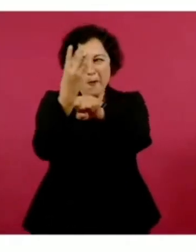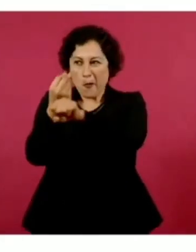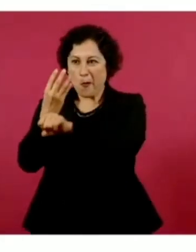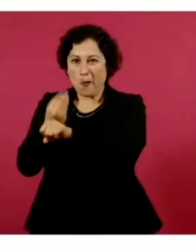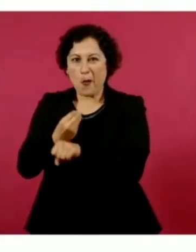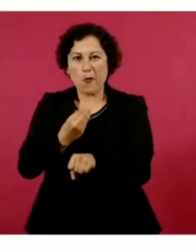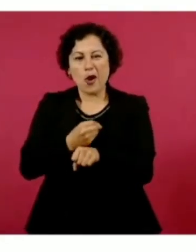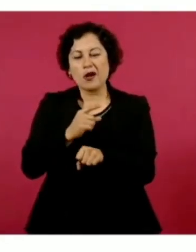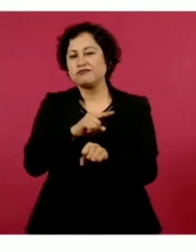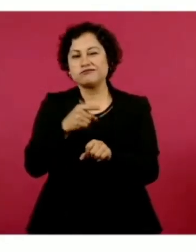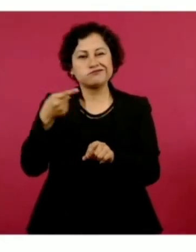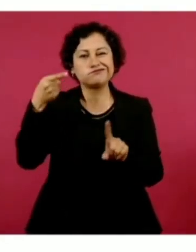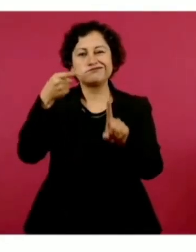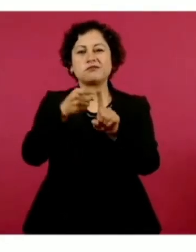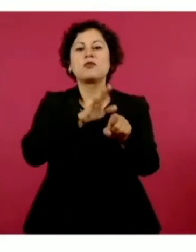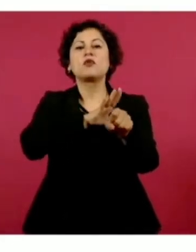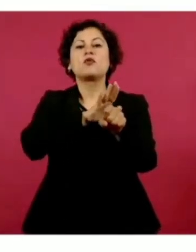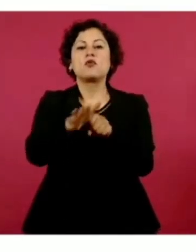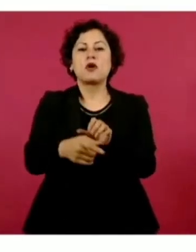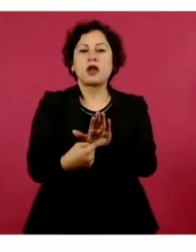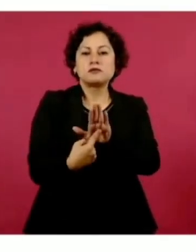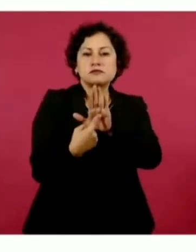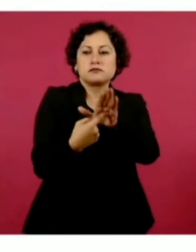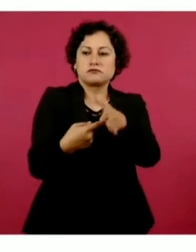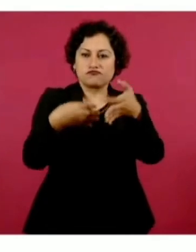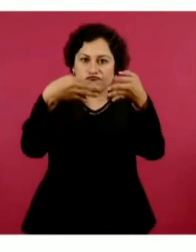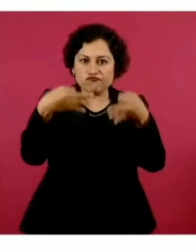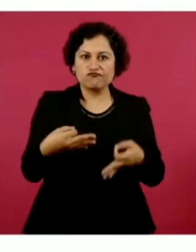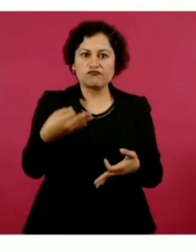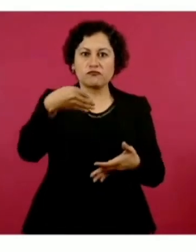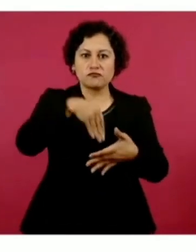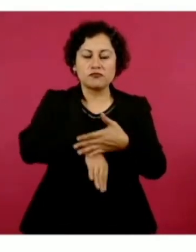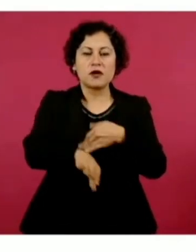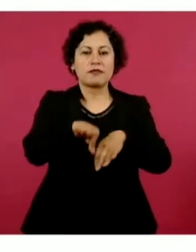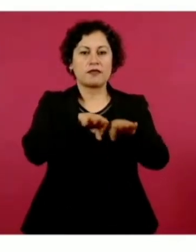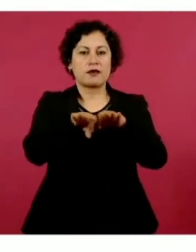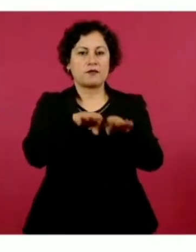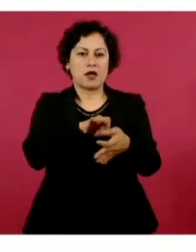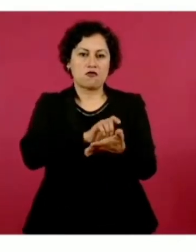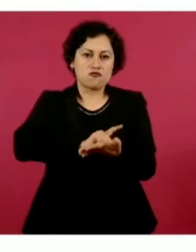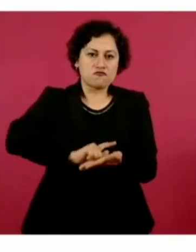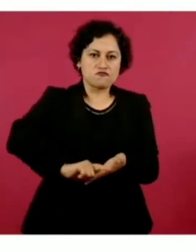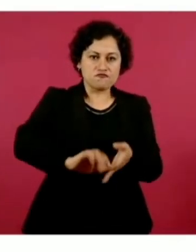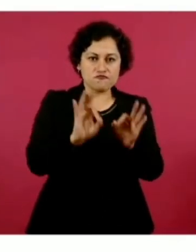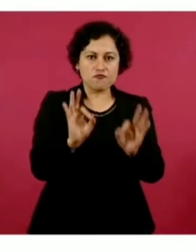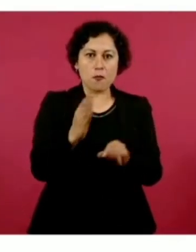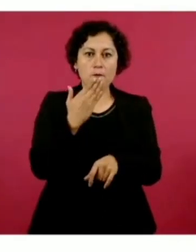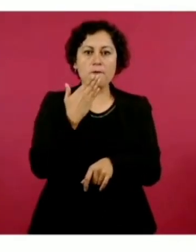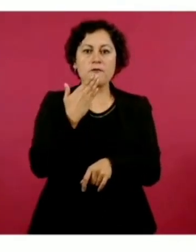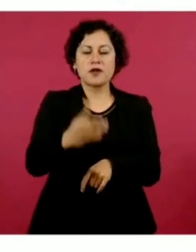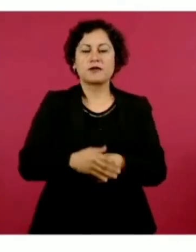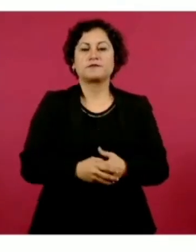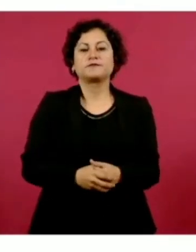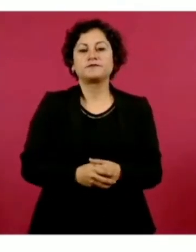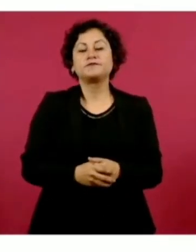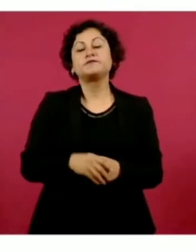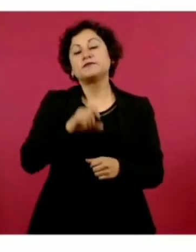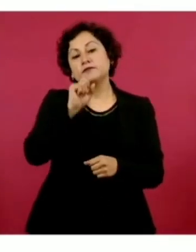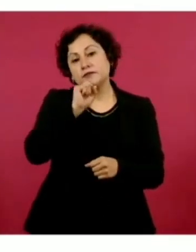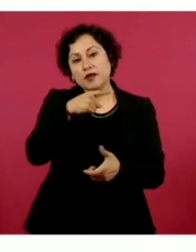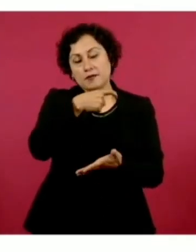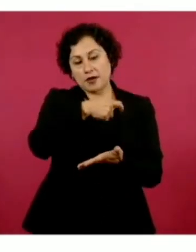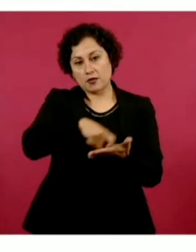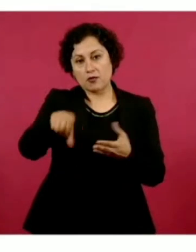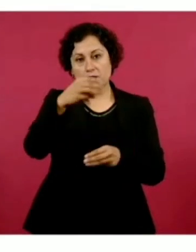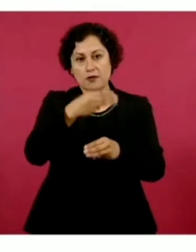dignificar la atención médica y dignificar los centros de trabajo de estas 92,000 personas. Y en la compra de equipamiento era